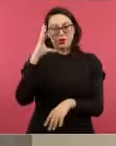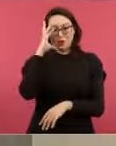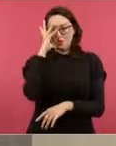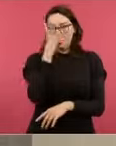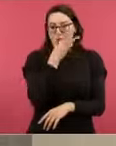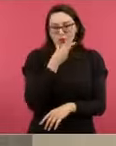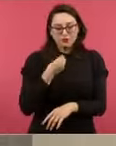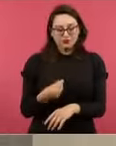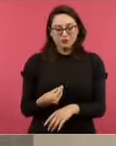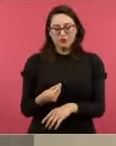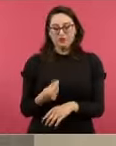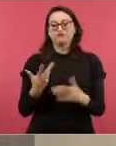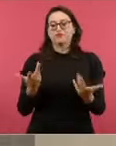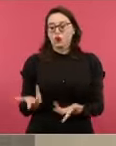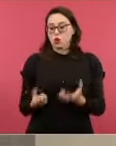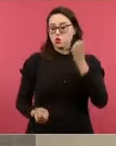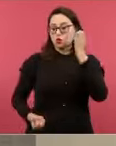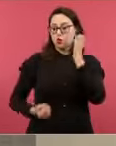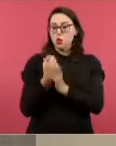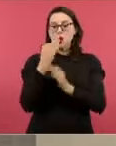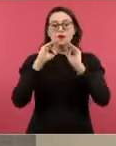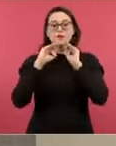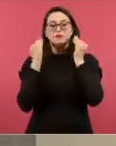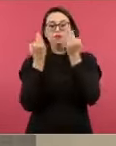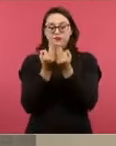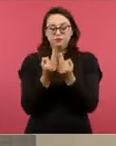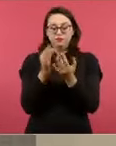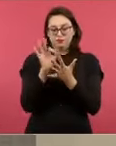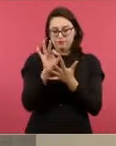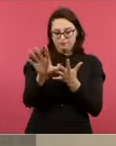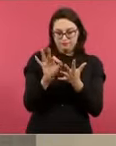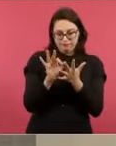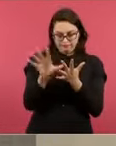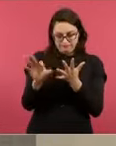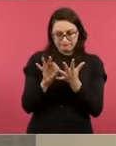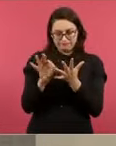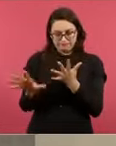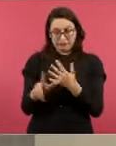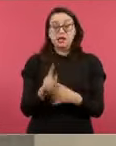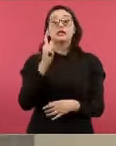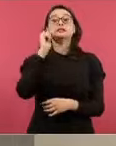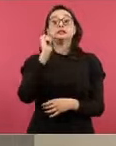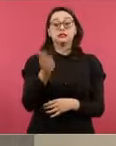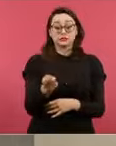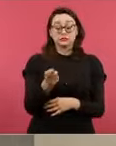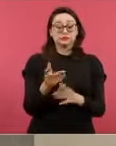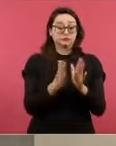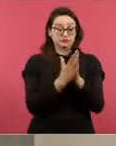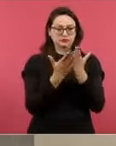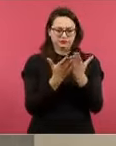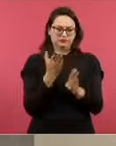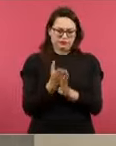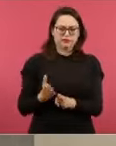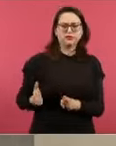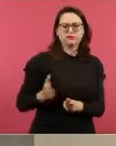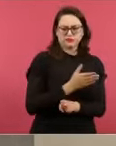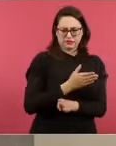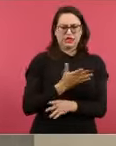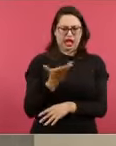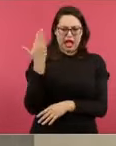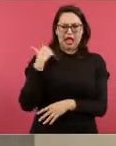esto? Quiere decir una adaptación de un material hecho por especialistas que tuve la